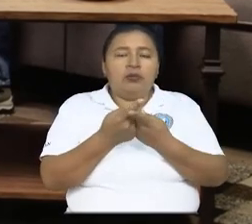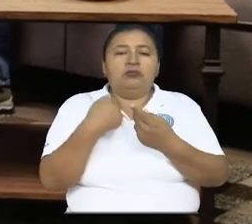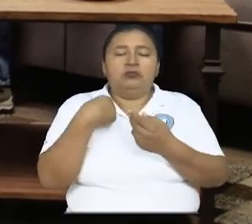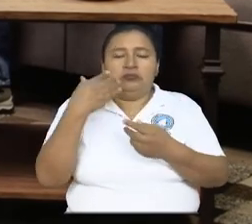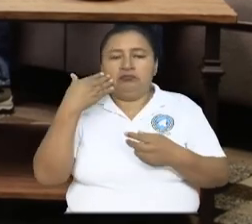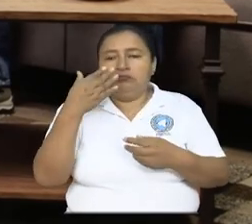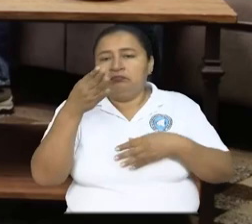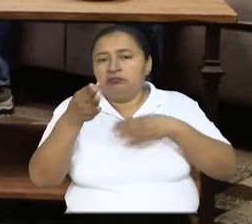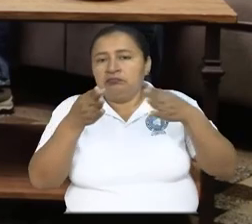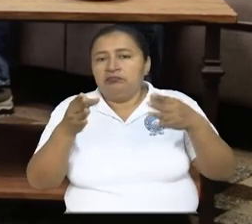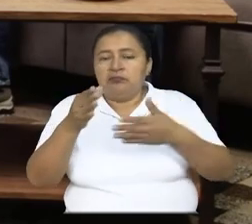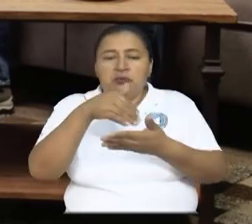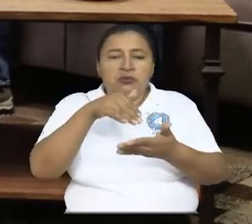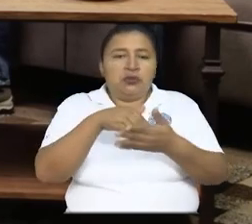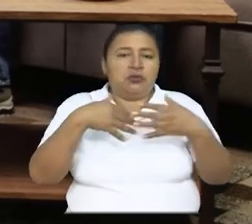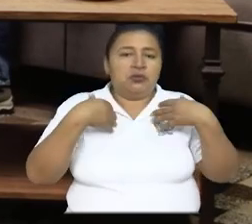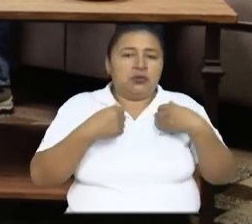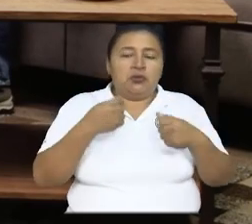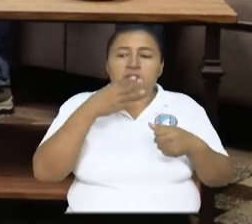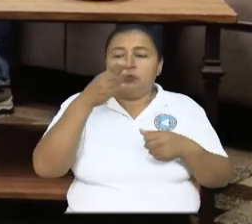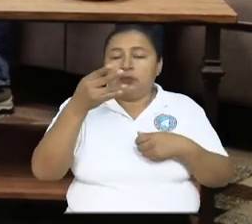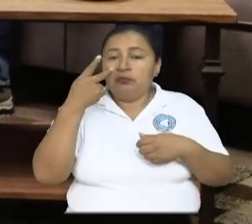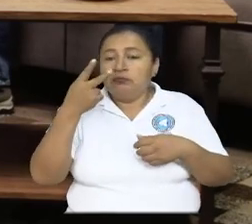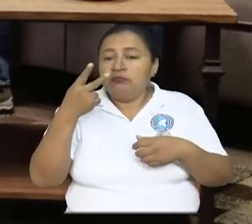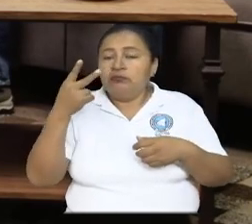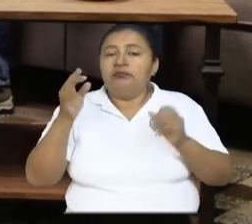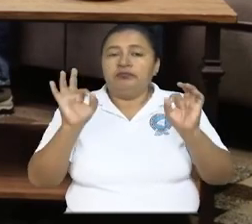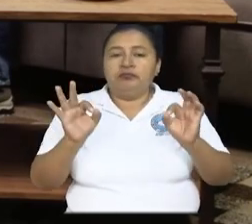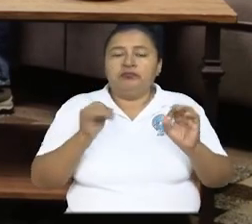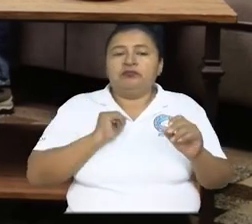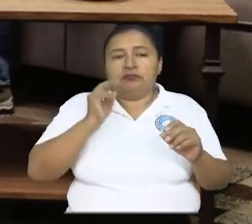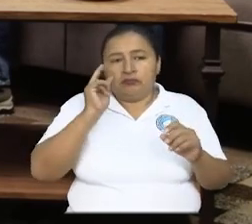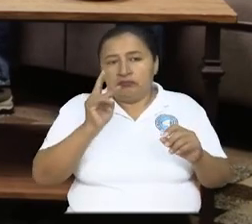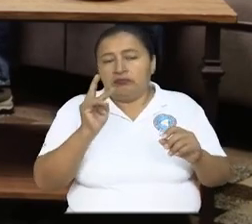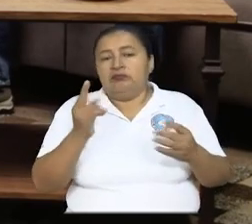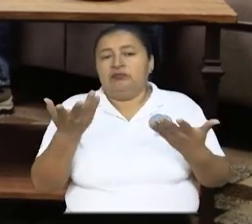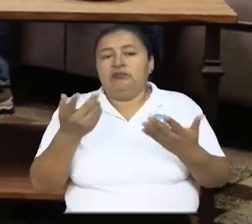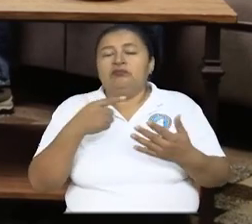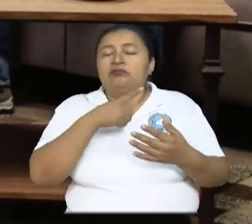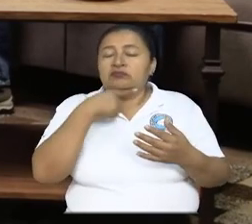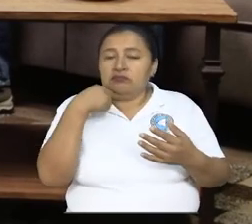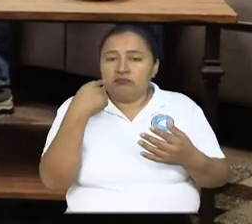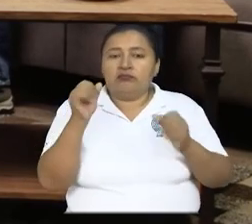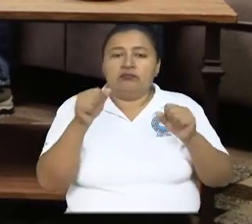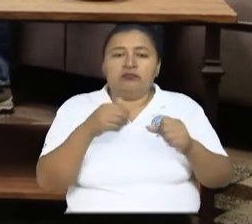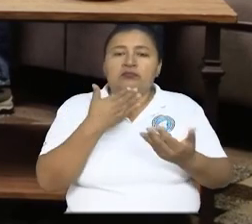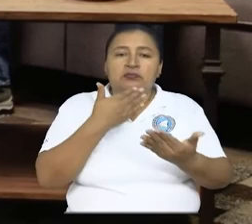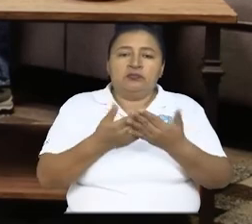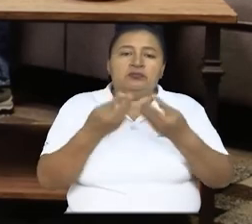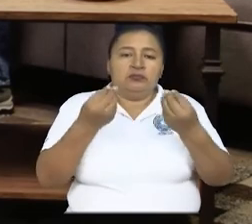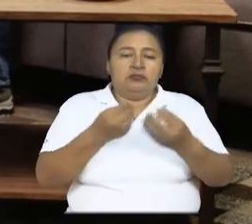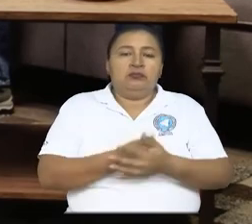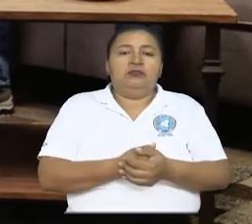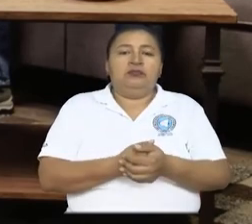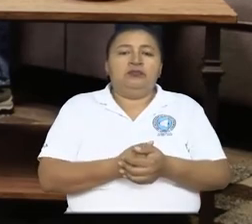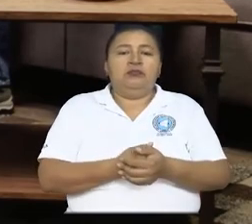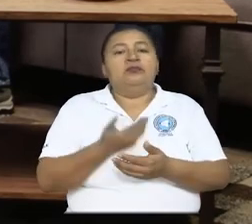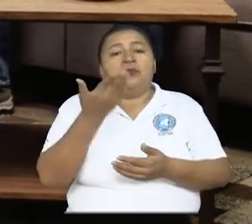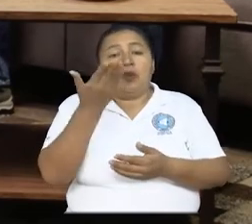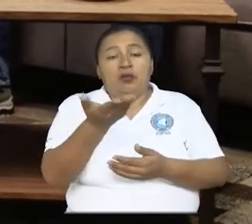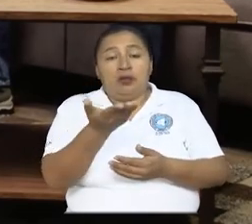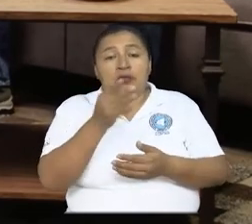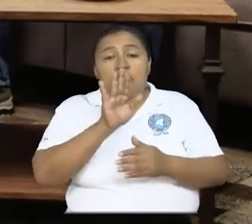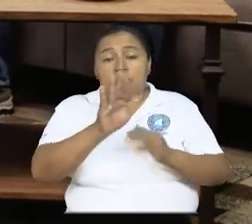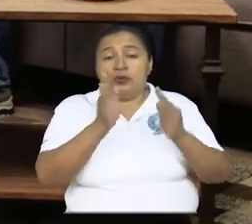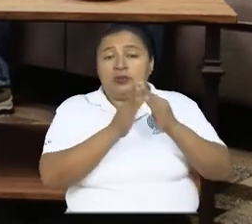médica un centro de atención y lo ves pues decir es una realidad muchísimas gracias ok y a usted que